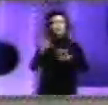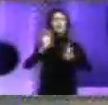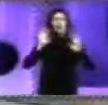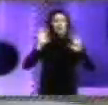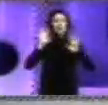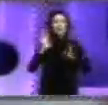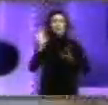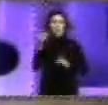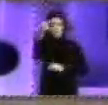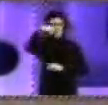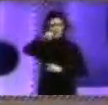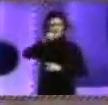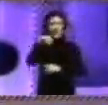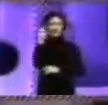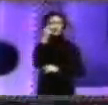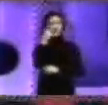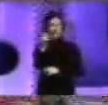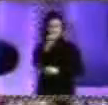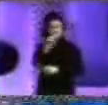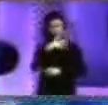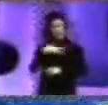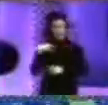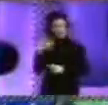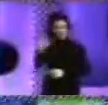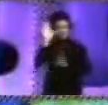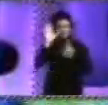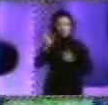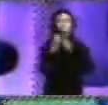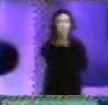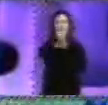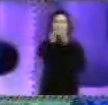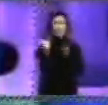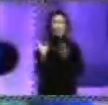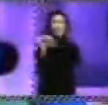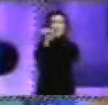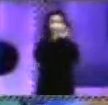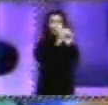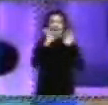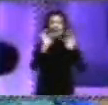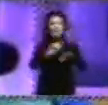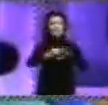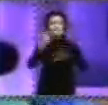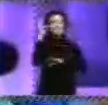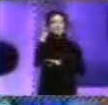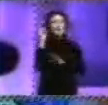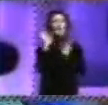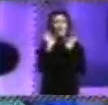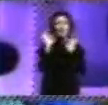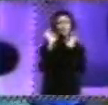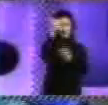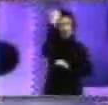se quieran enterar que no existen murgas femeninas ni murgas de hombres